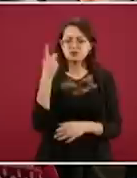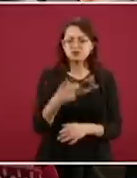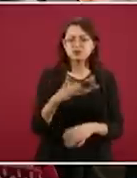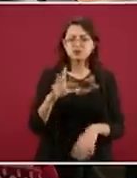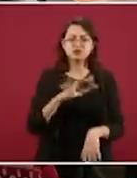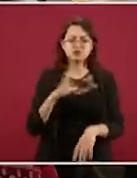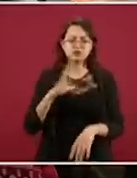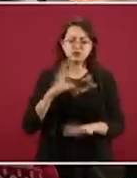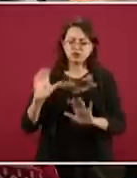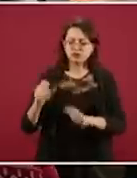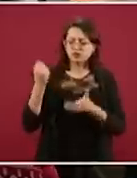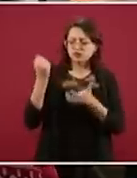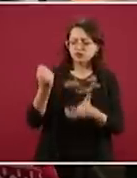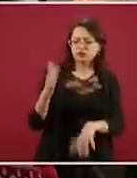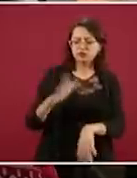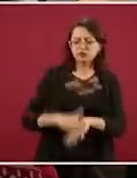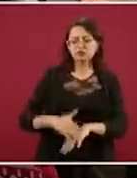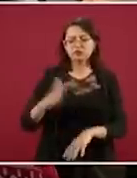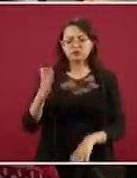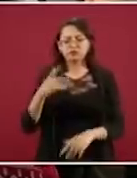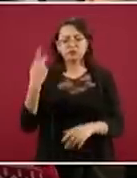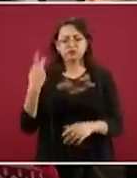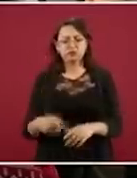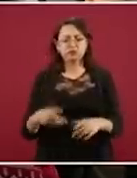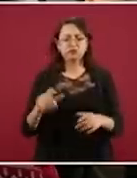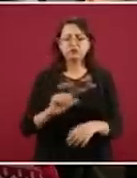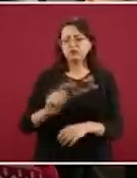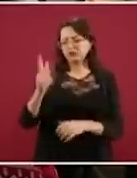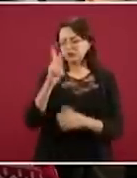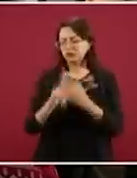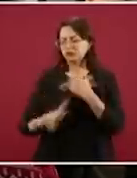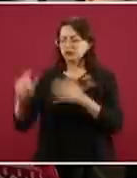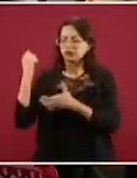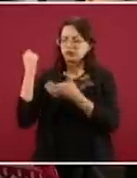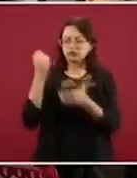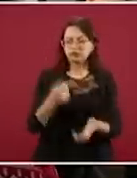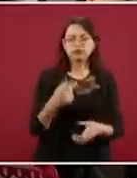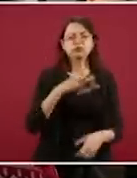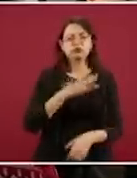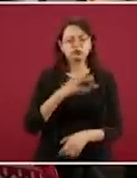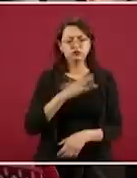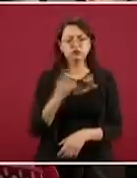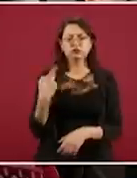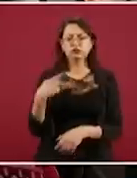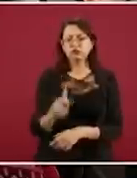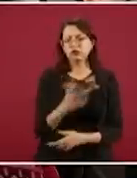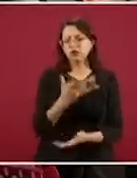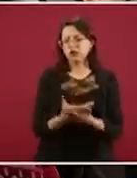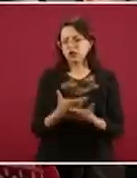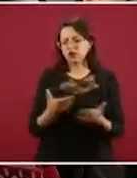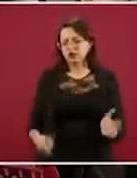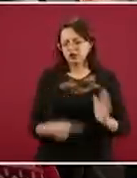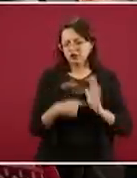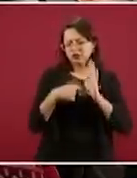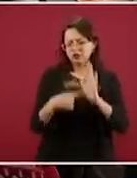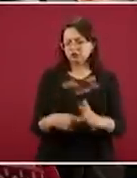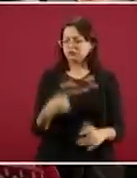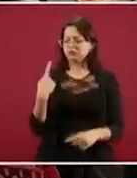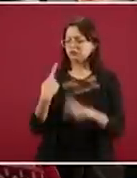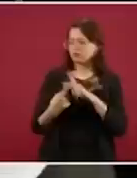Sí. Inversión mexicana e inversión extranjera. Sin embargo, esto es una caída desde